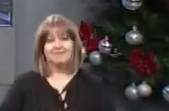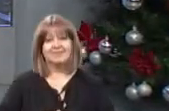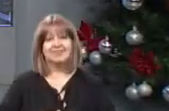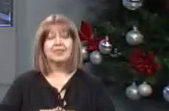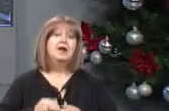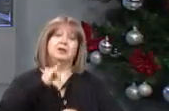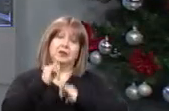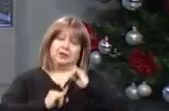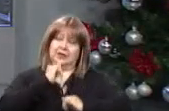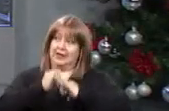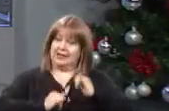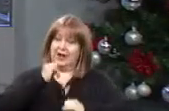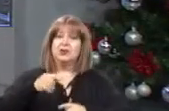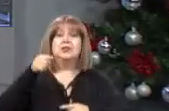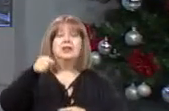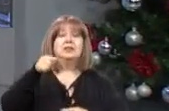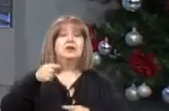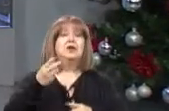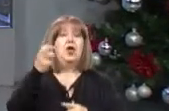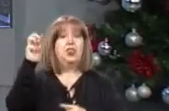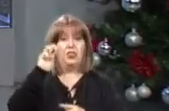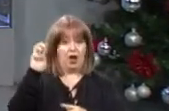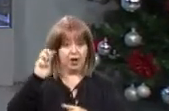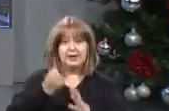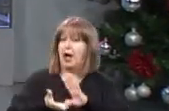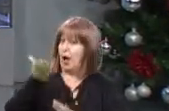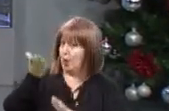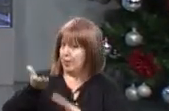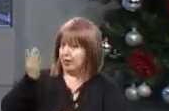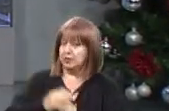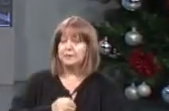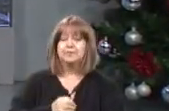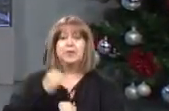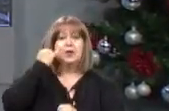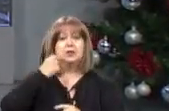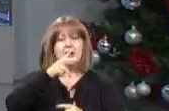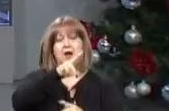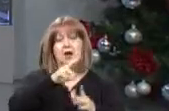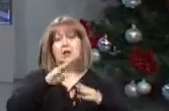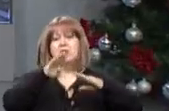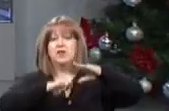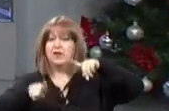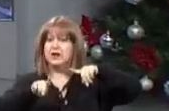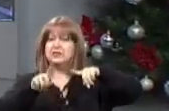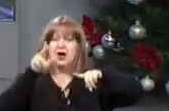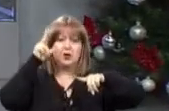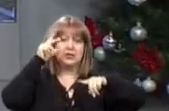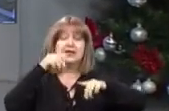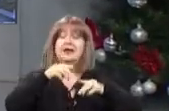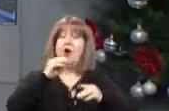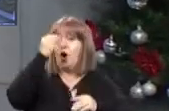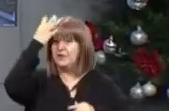blue? ¿Cuánto está? Porque justamente llegó a 340 y así cierra. Una brecha con el oficial de 87%, un dólar oficial que está